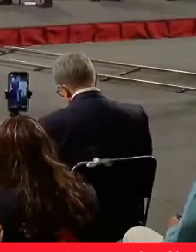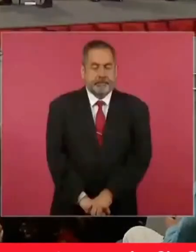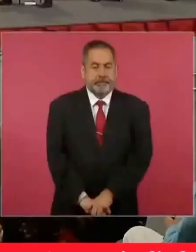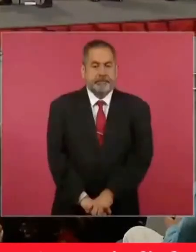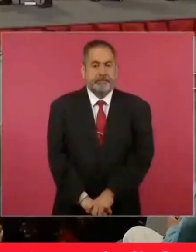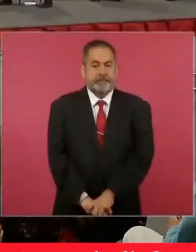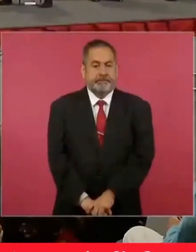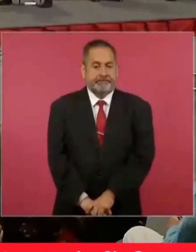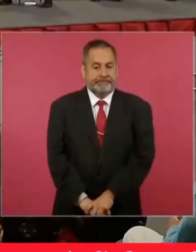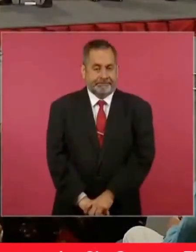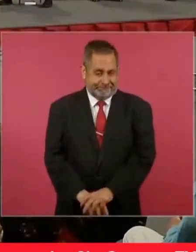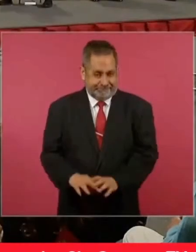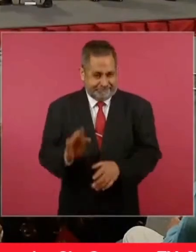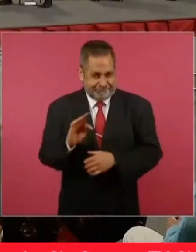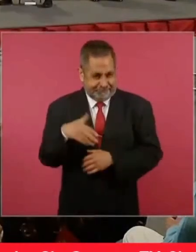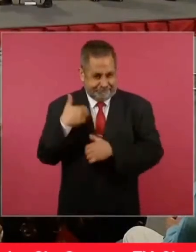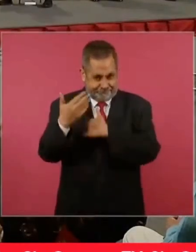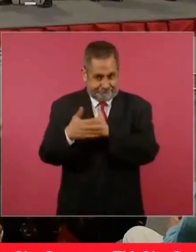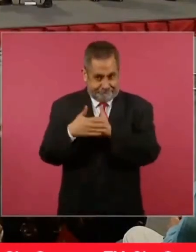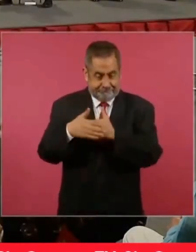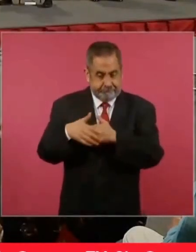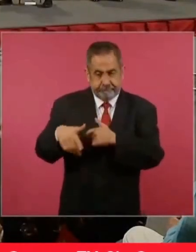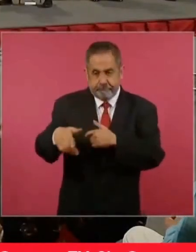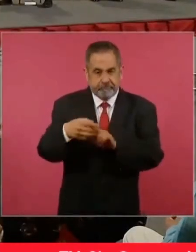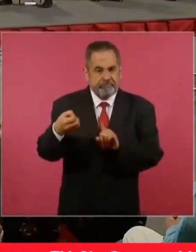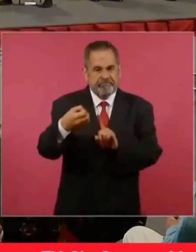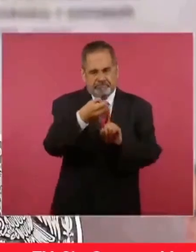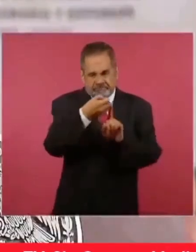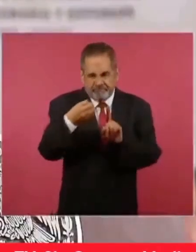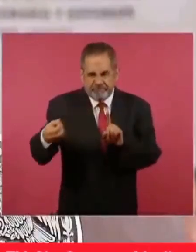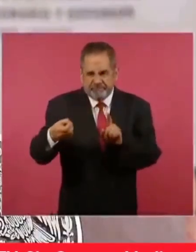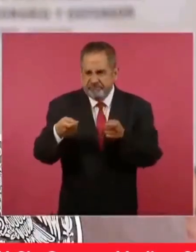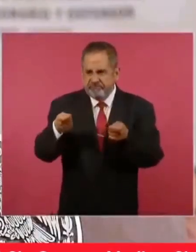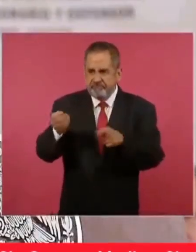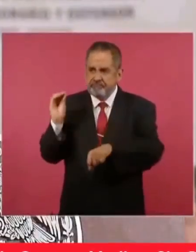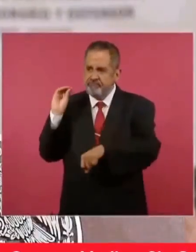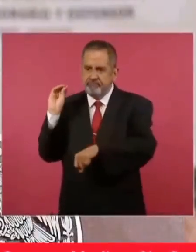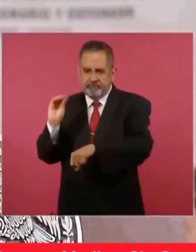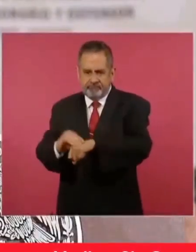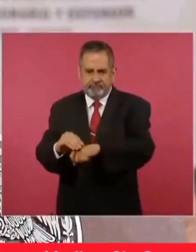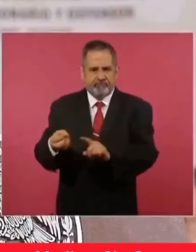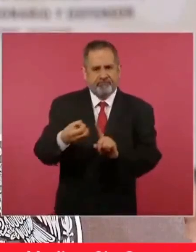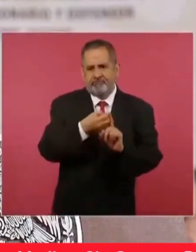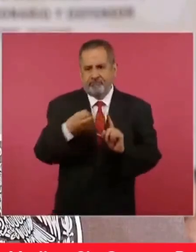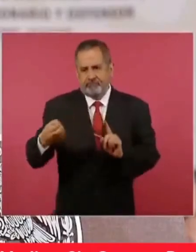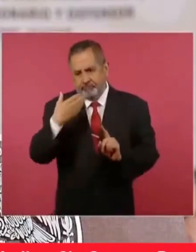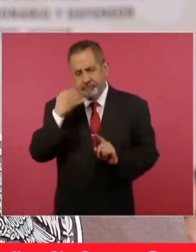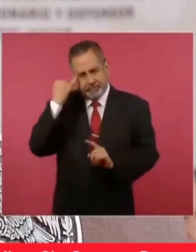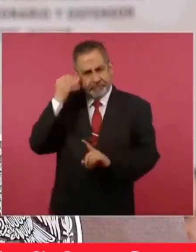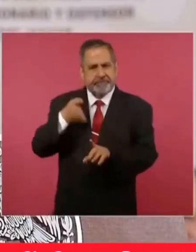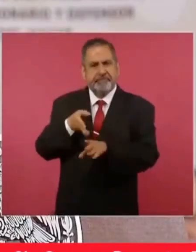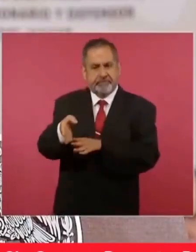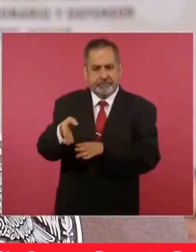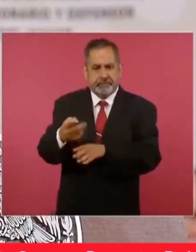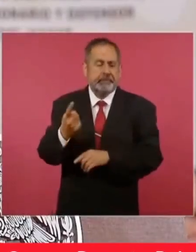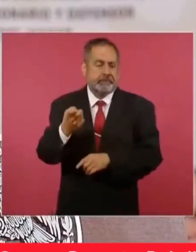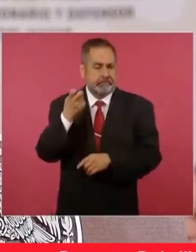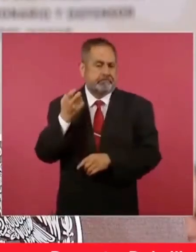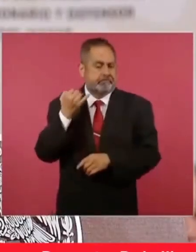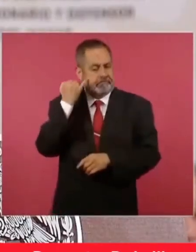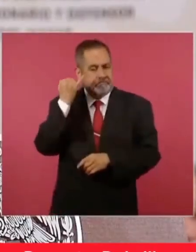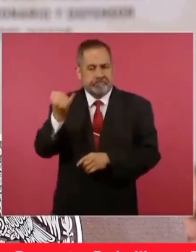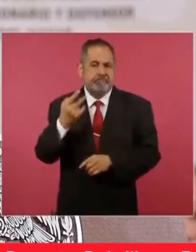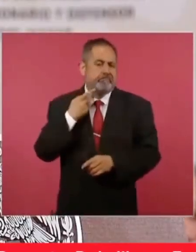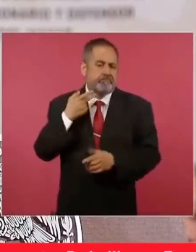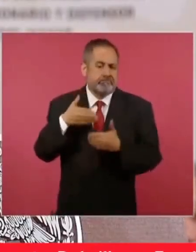estar garantizados, pero desde una perspectiva ordenada. Ese es el eje rector de esta